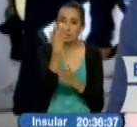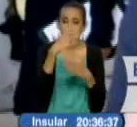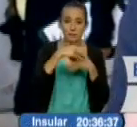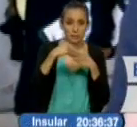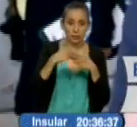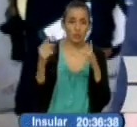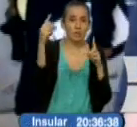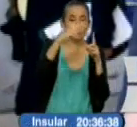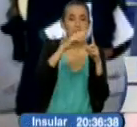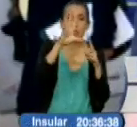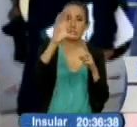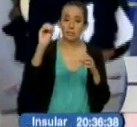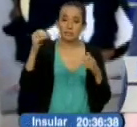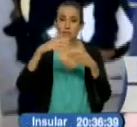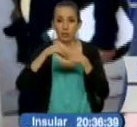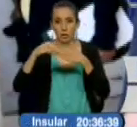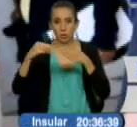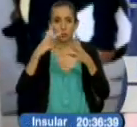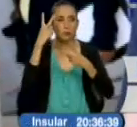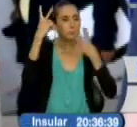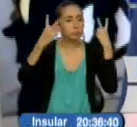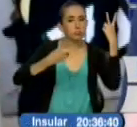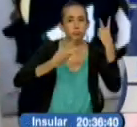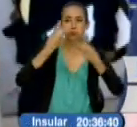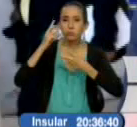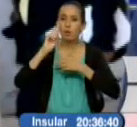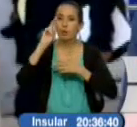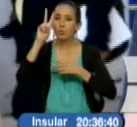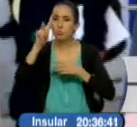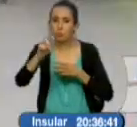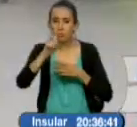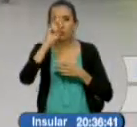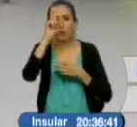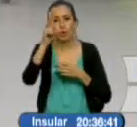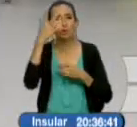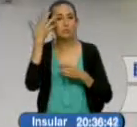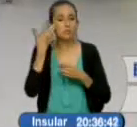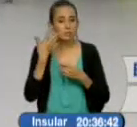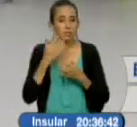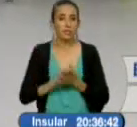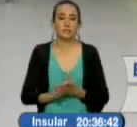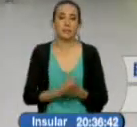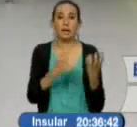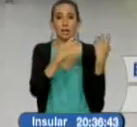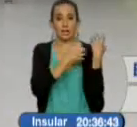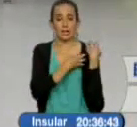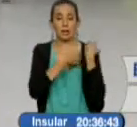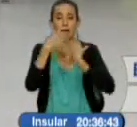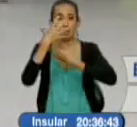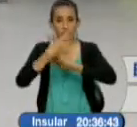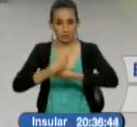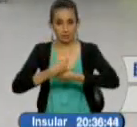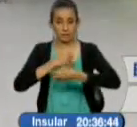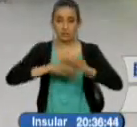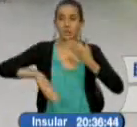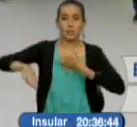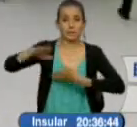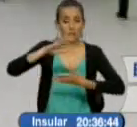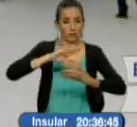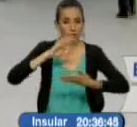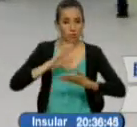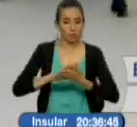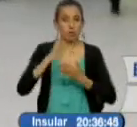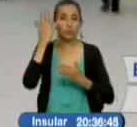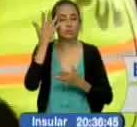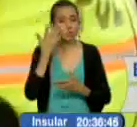hasta $50 el recorrido de entre 1 y 2 días a la provincia del Carchi. Para garantizar la seguridad de los ciudadanos en